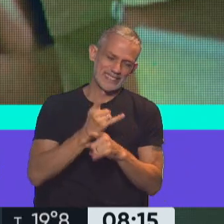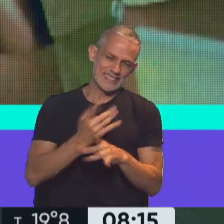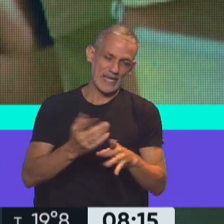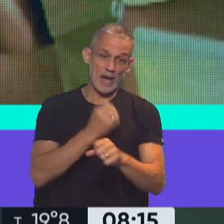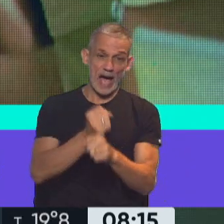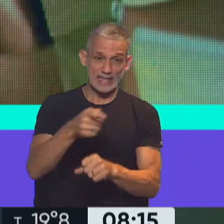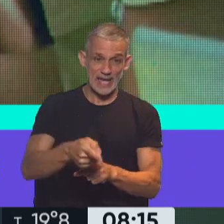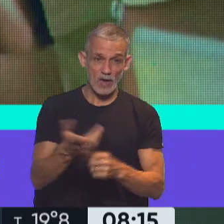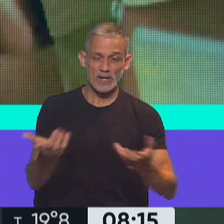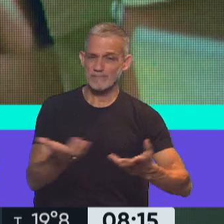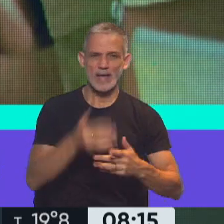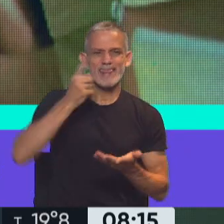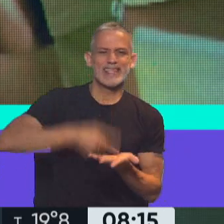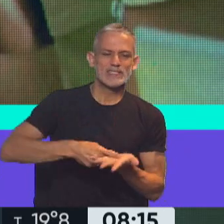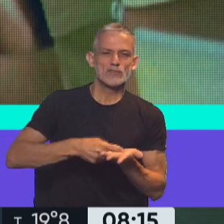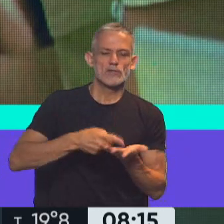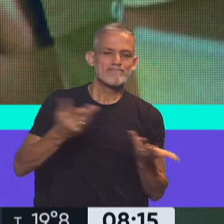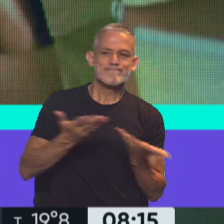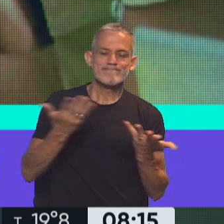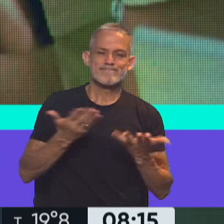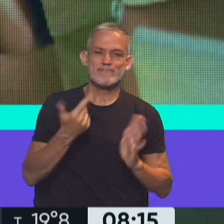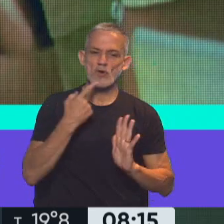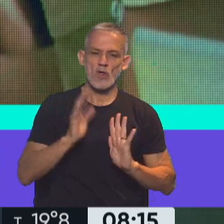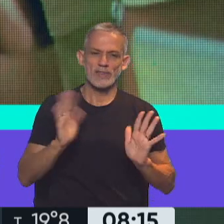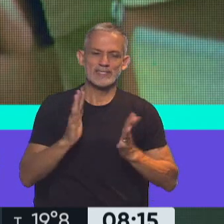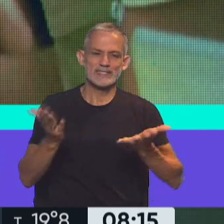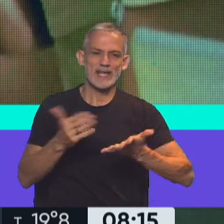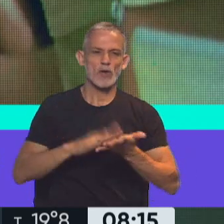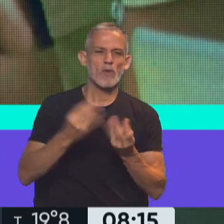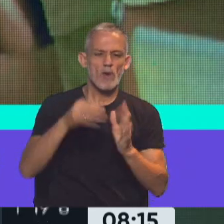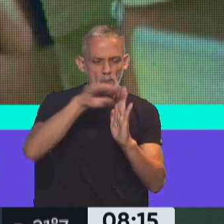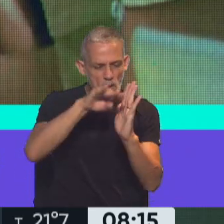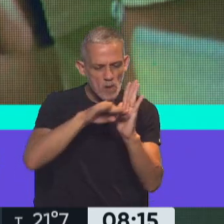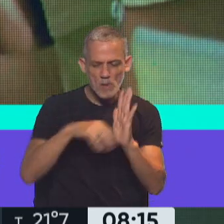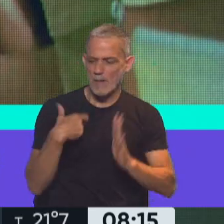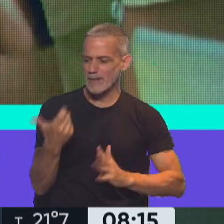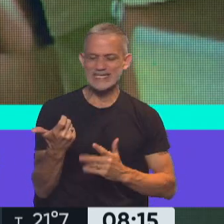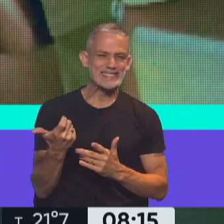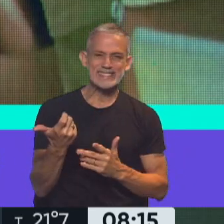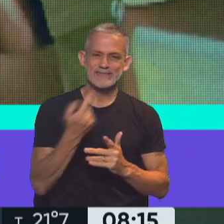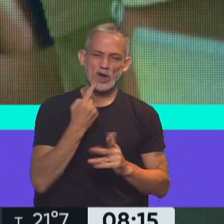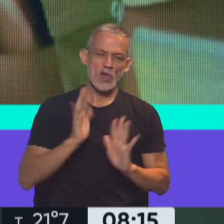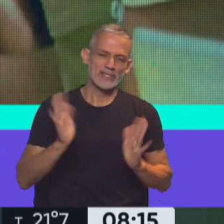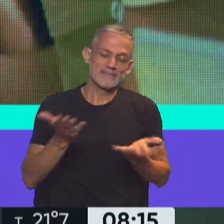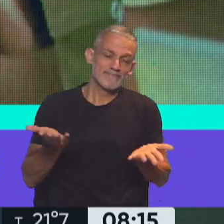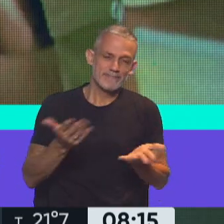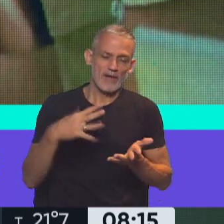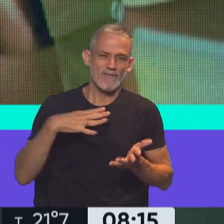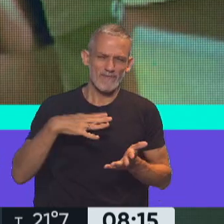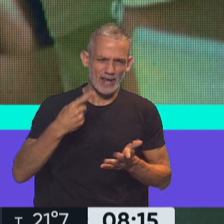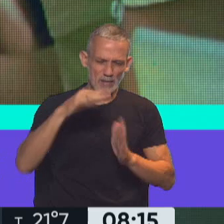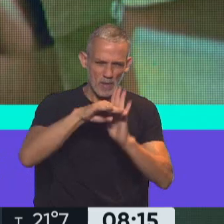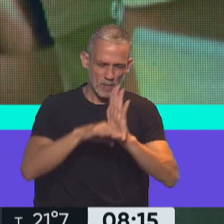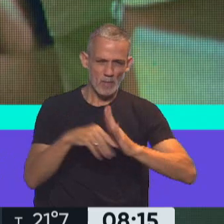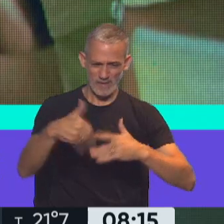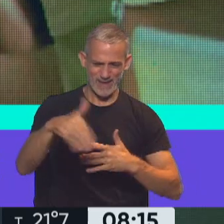hasta el momento no tenemos la decisión administrativa que establece los criterios y la reglamentación final del pase pero bueno